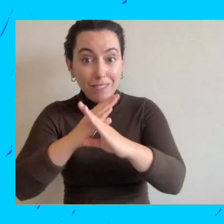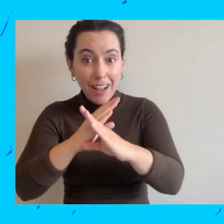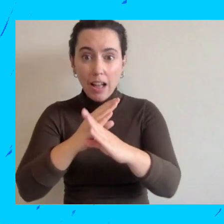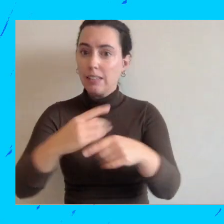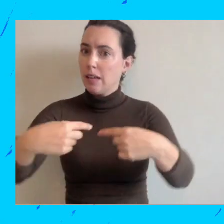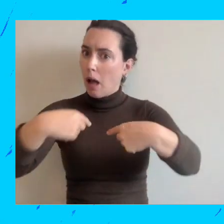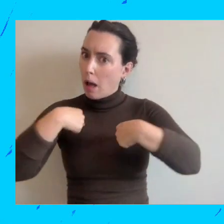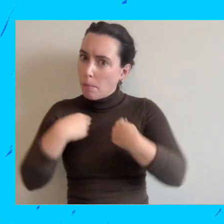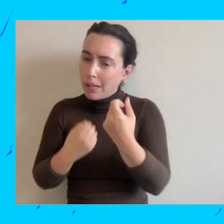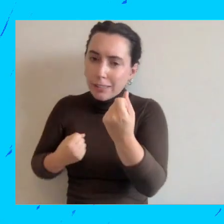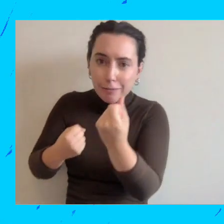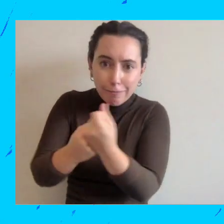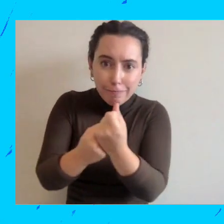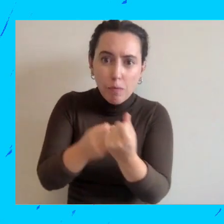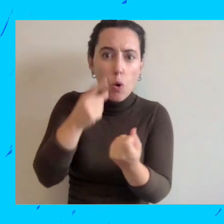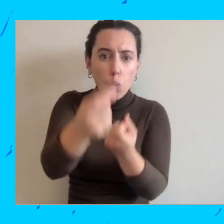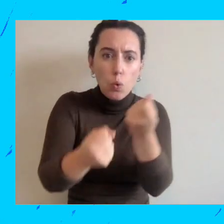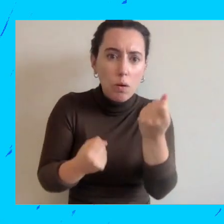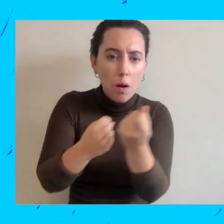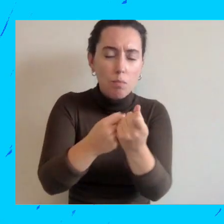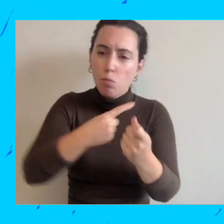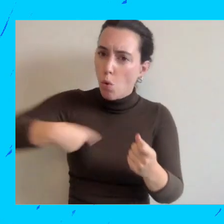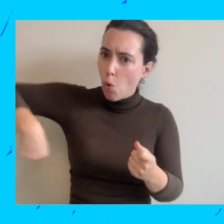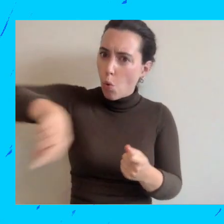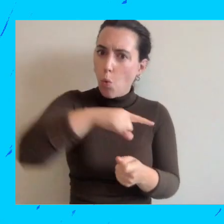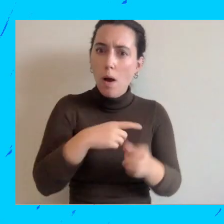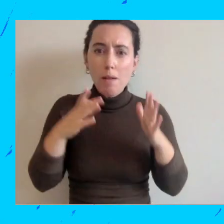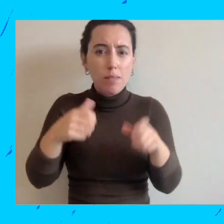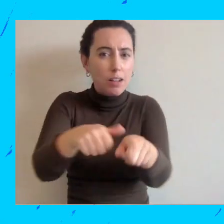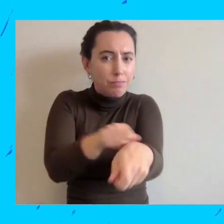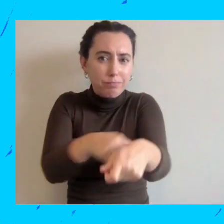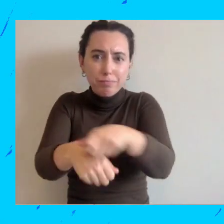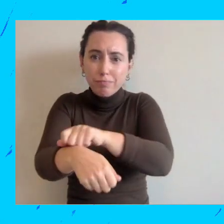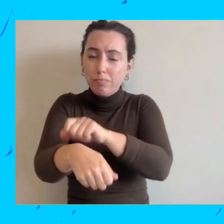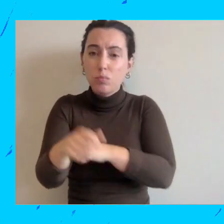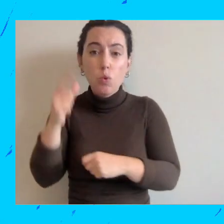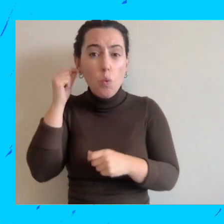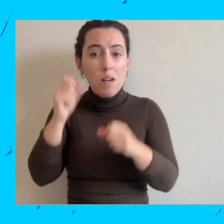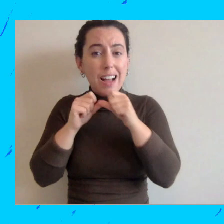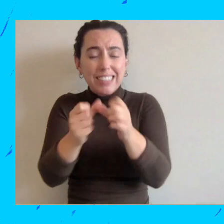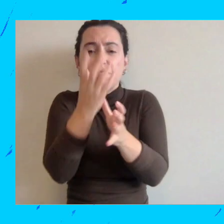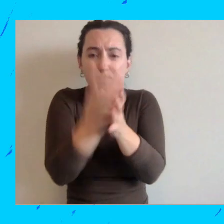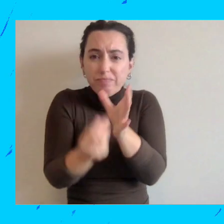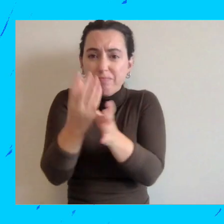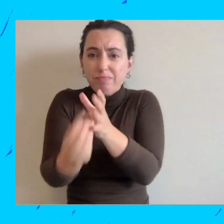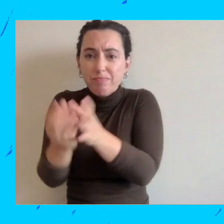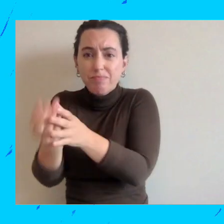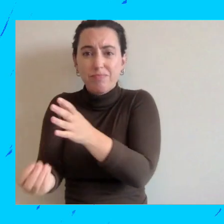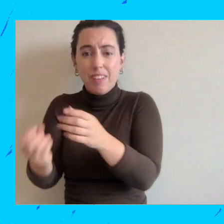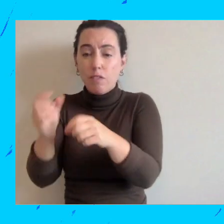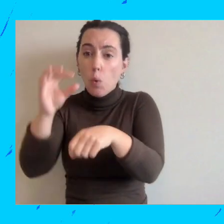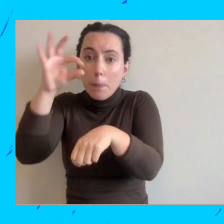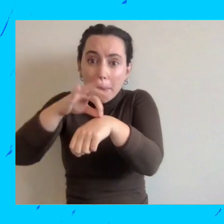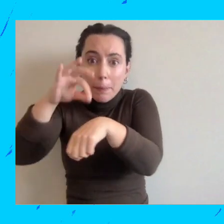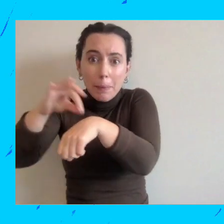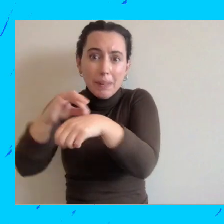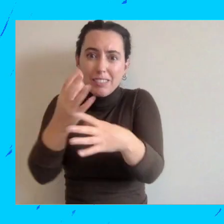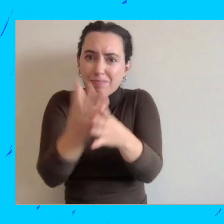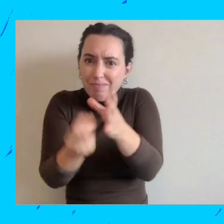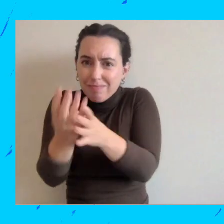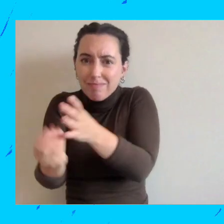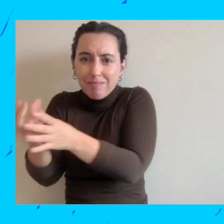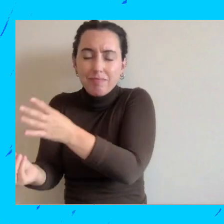a woman would die of cervical cancer every 60 seconds by 2040. Don't allow that to